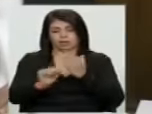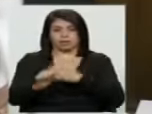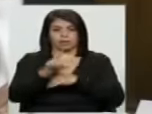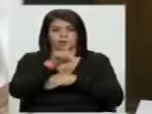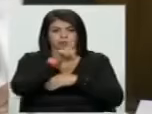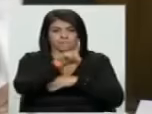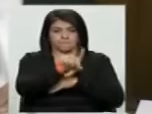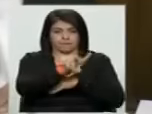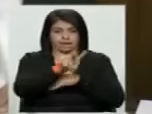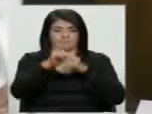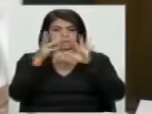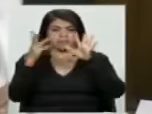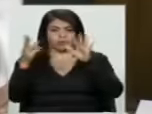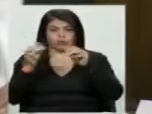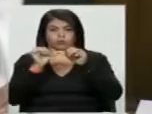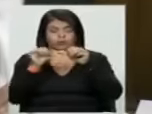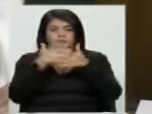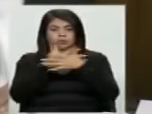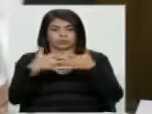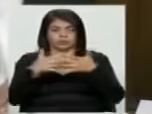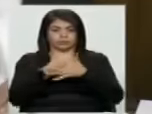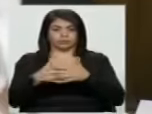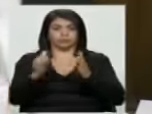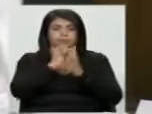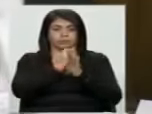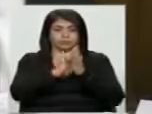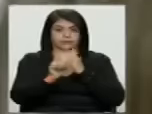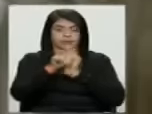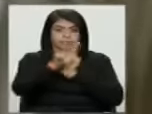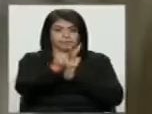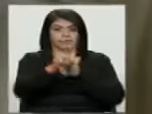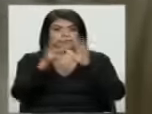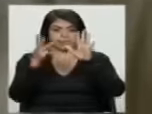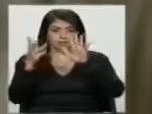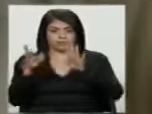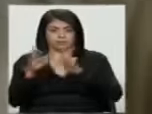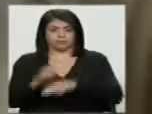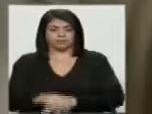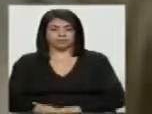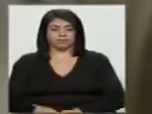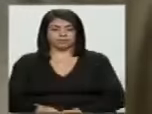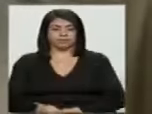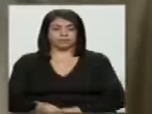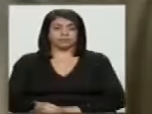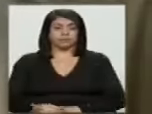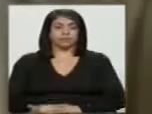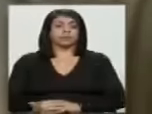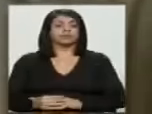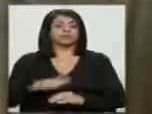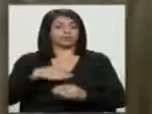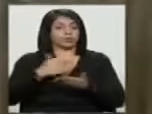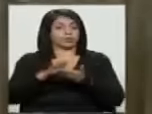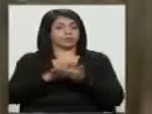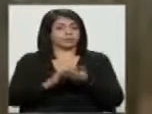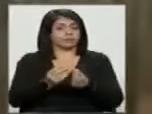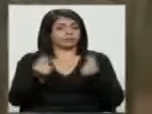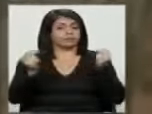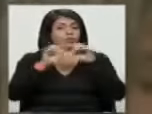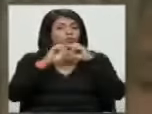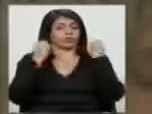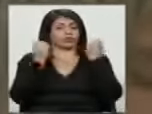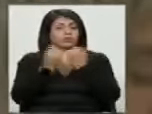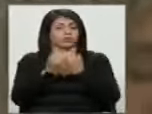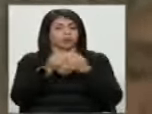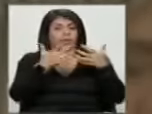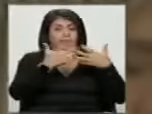artículo 28, quedando redactado en los siguientes términos. Artículo 28. Son causales de disolución de las